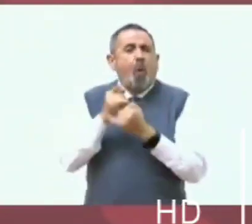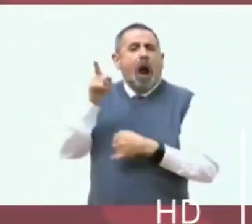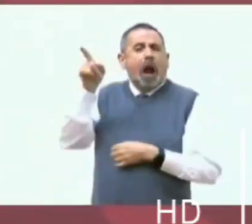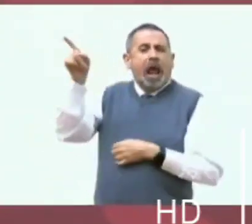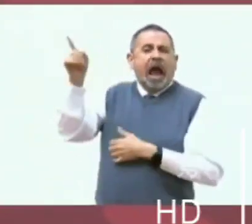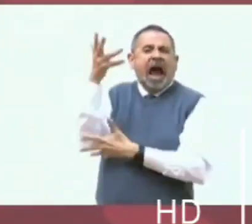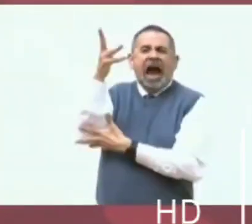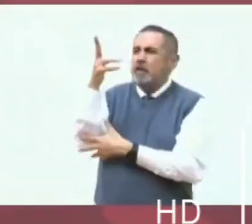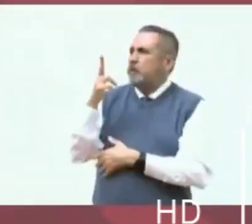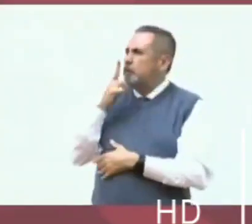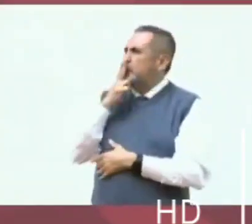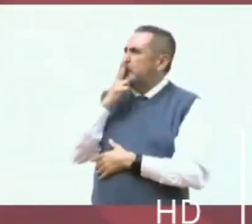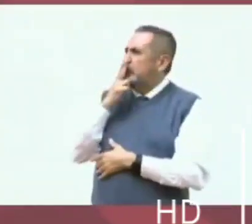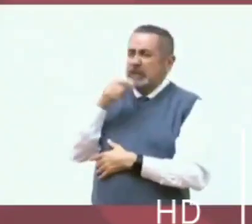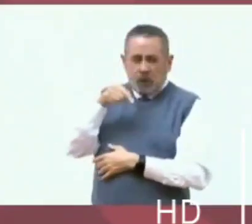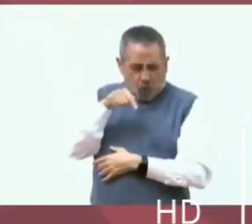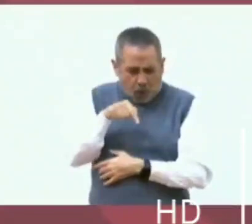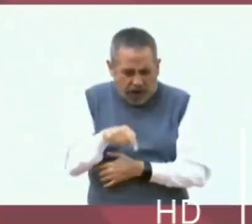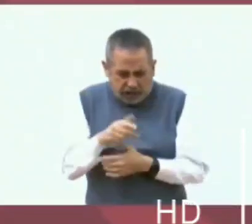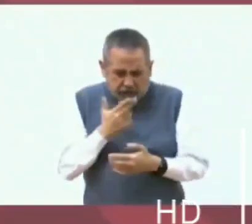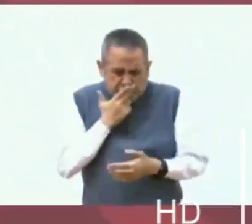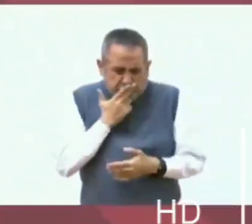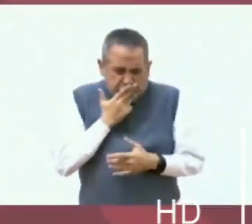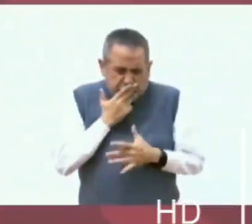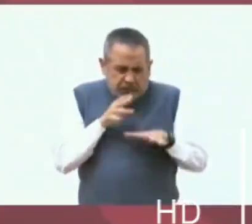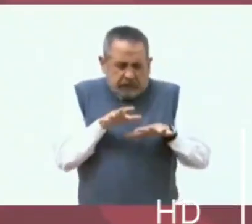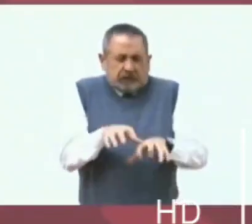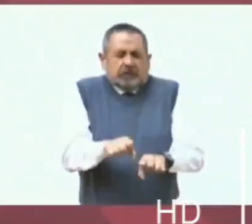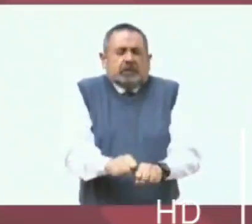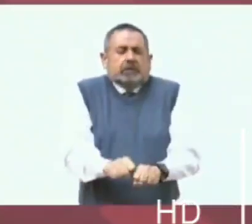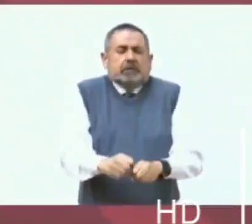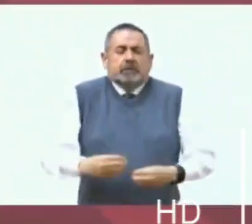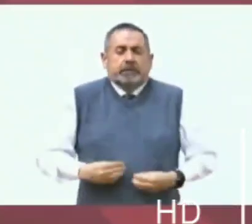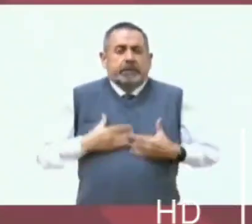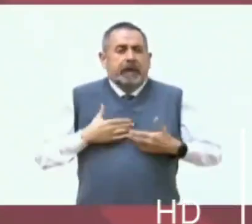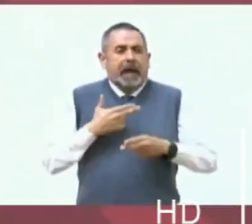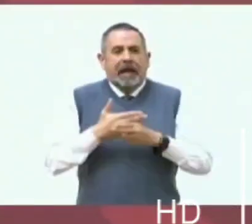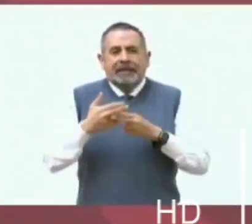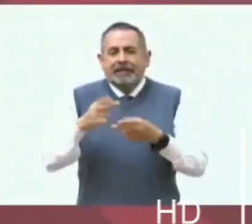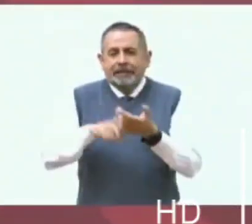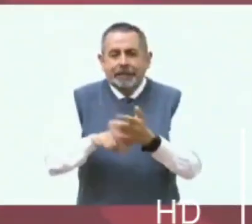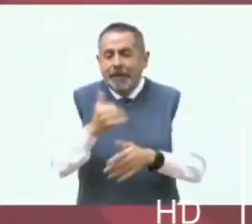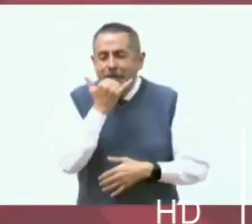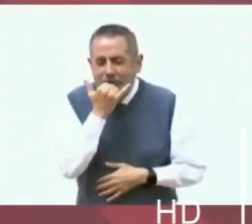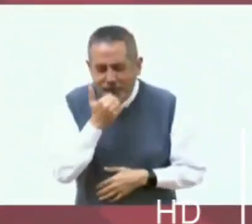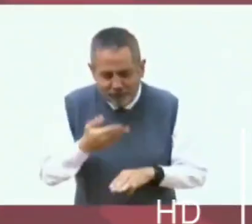Me enraicé aquí y aquí estaré hasta mi último aliento. Perdón, estoy muy nervioso.